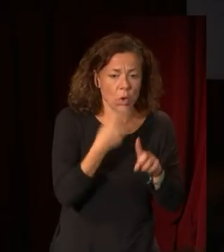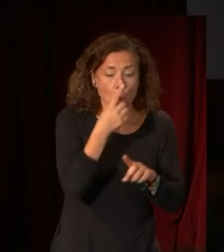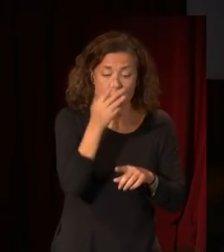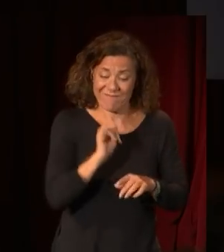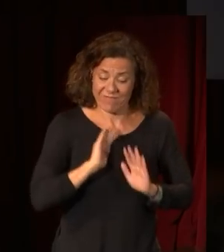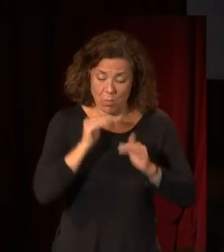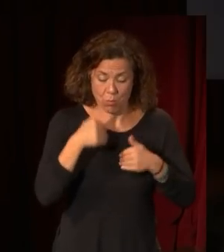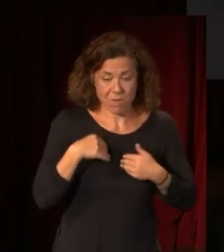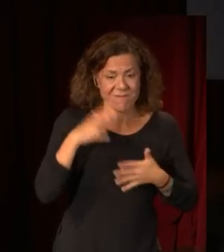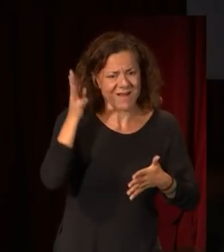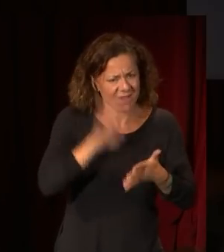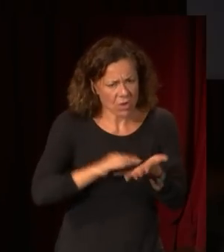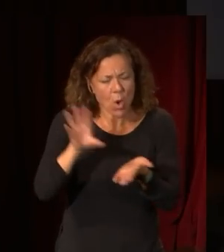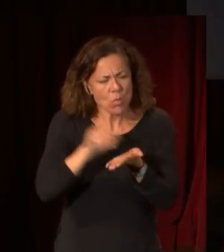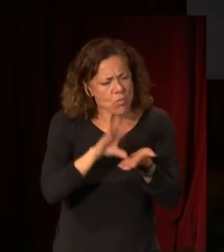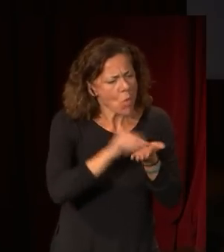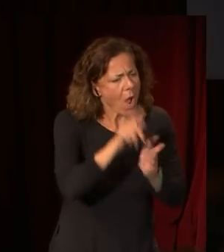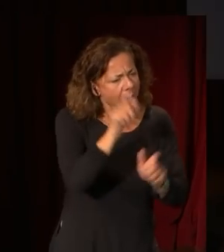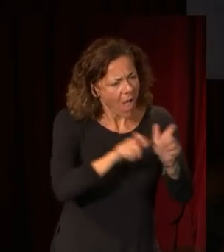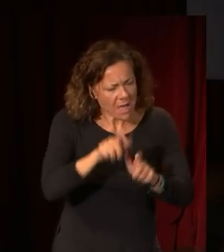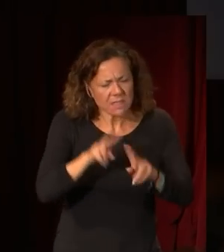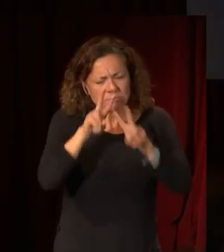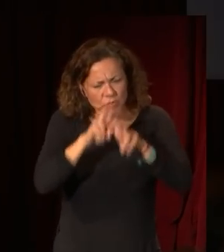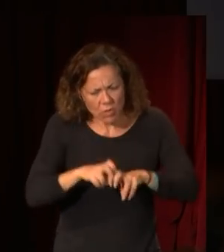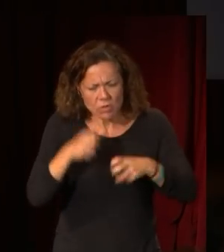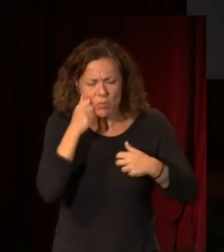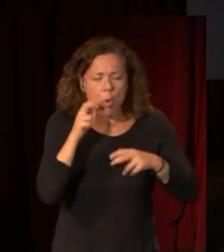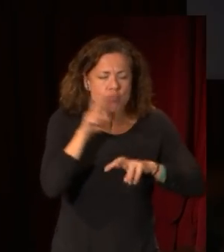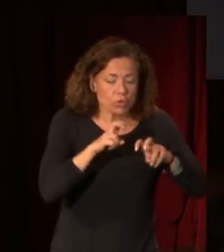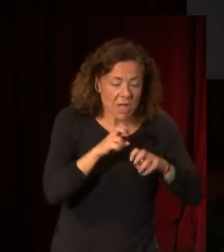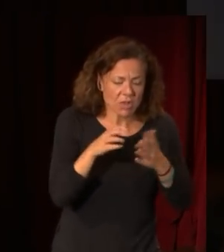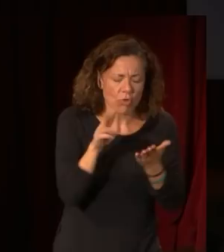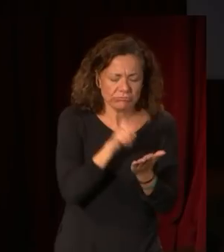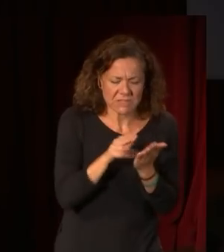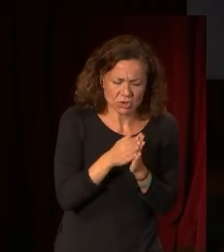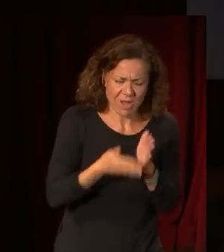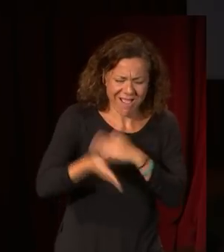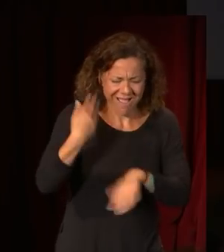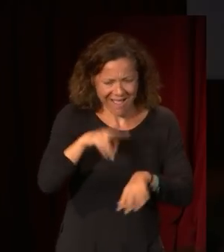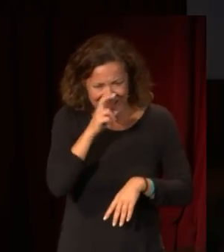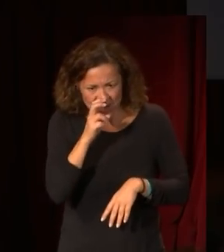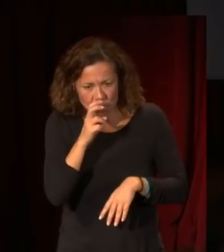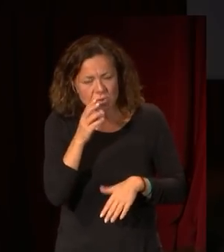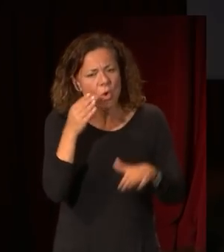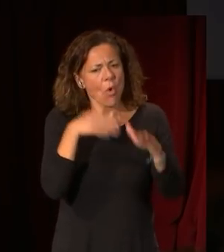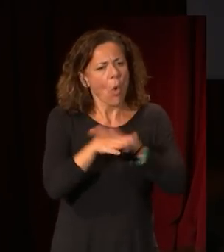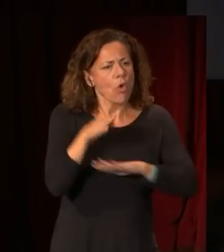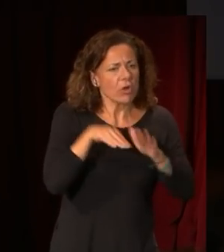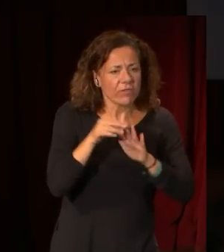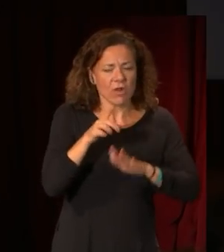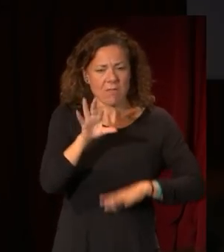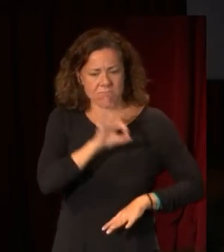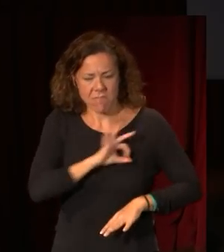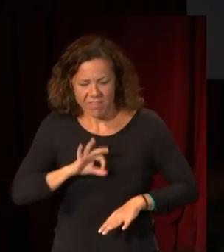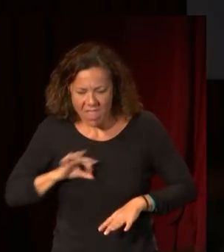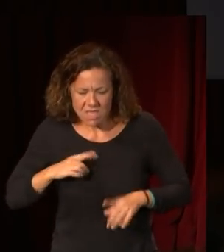reúne un cenáculo de humanistas con el que buscan textos antiguos coleccionan medallas coleccionan relieves